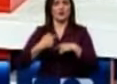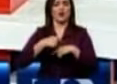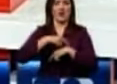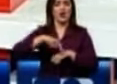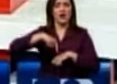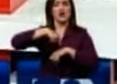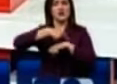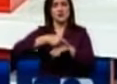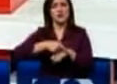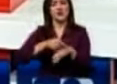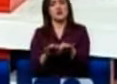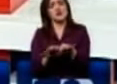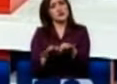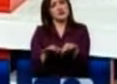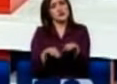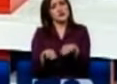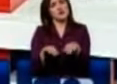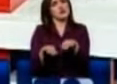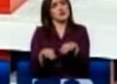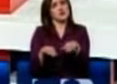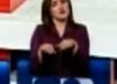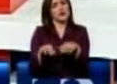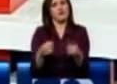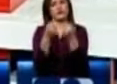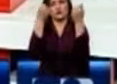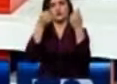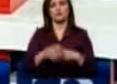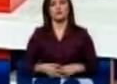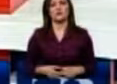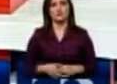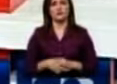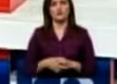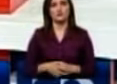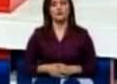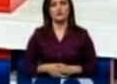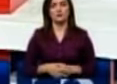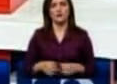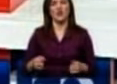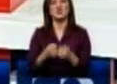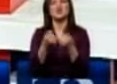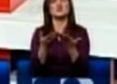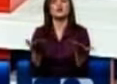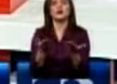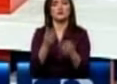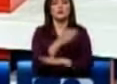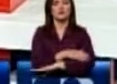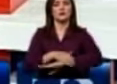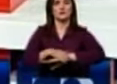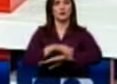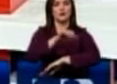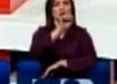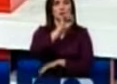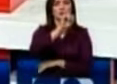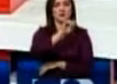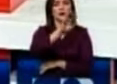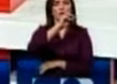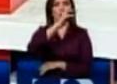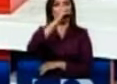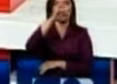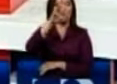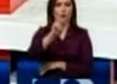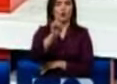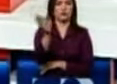congestión vehicular es el saldo de un aparatoso accidente de tránsito. El choque se registró en la avenida Simón Bolívar a la altura de